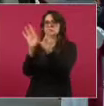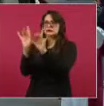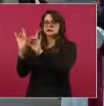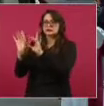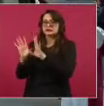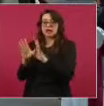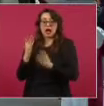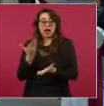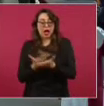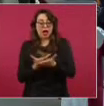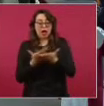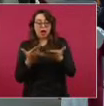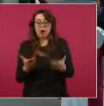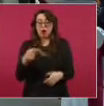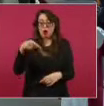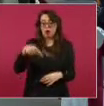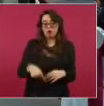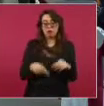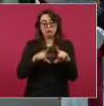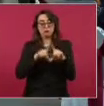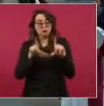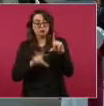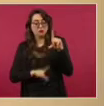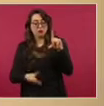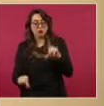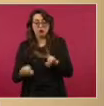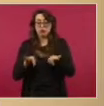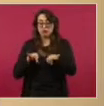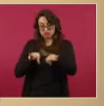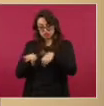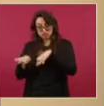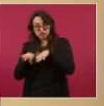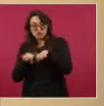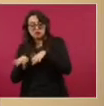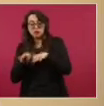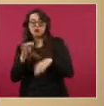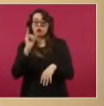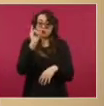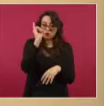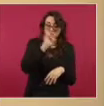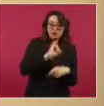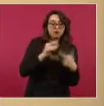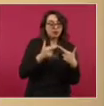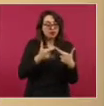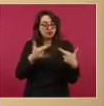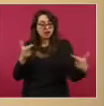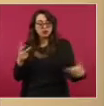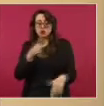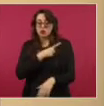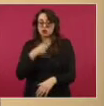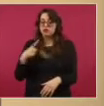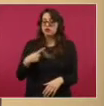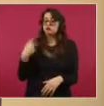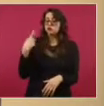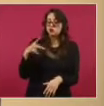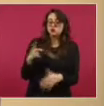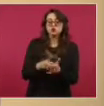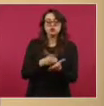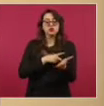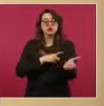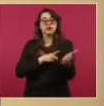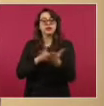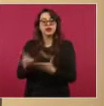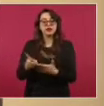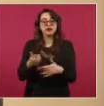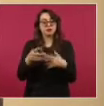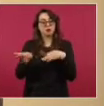de trabajo supone el principal medio para que las y los trabajadores accedan a los derechos y prestaciones asociados con el